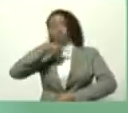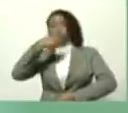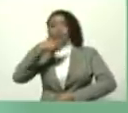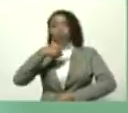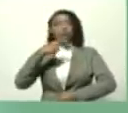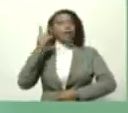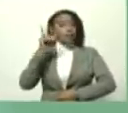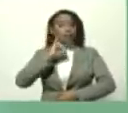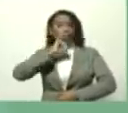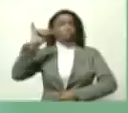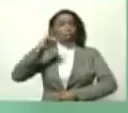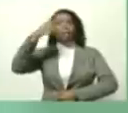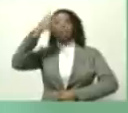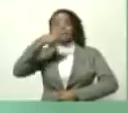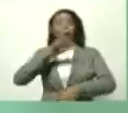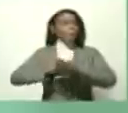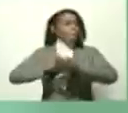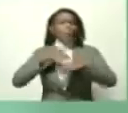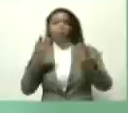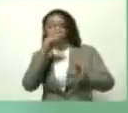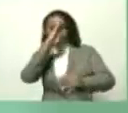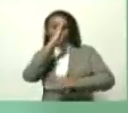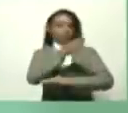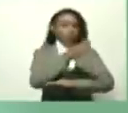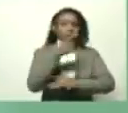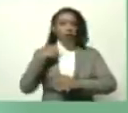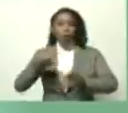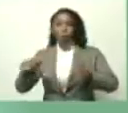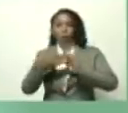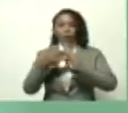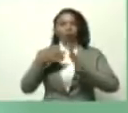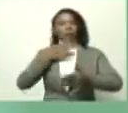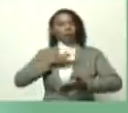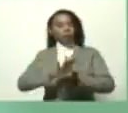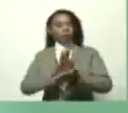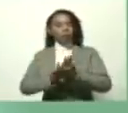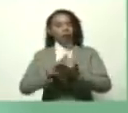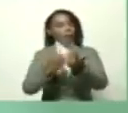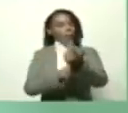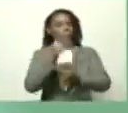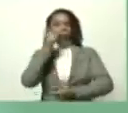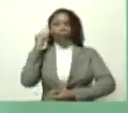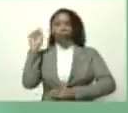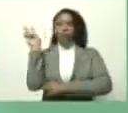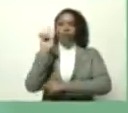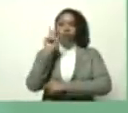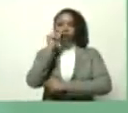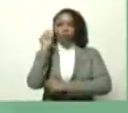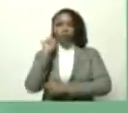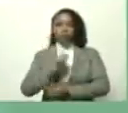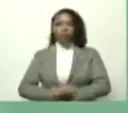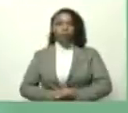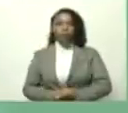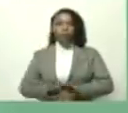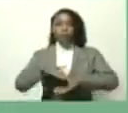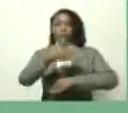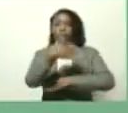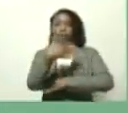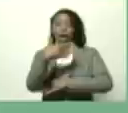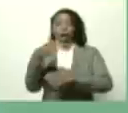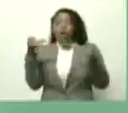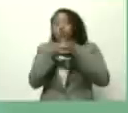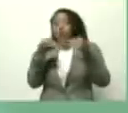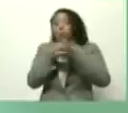son denuncias muy serias porque van directamente contra la tranquilidad de ustedes, hermanas venezolanas, hermanos venezolanos. Cuando las bandas del Coqui